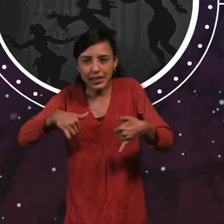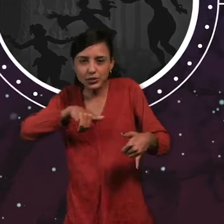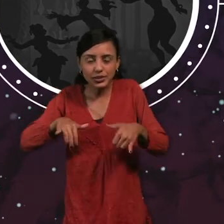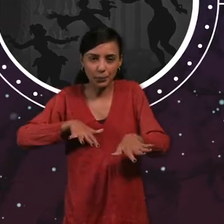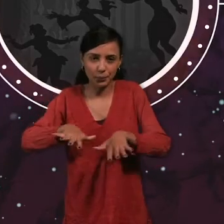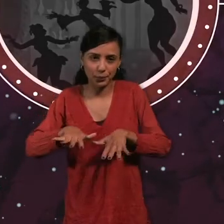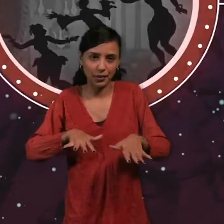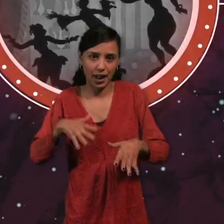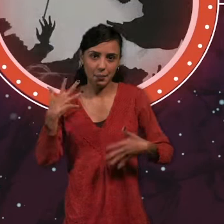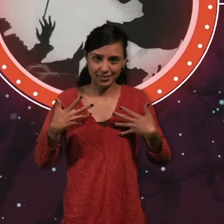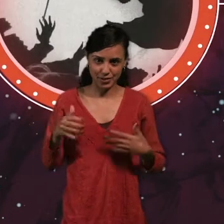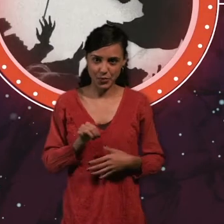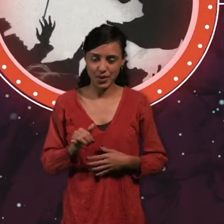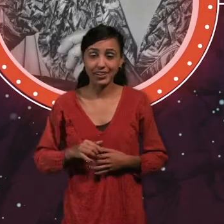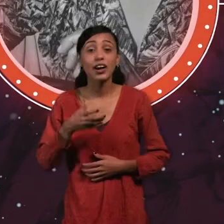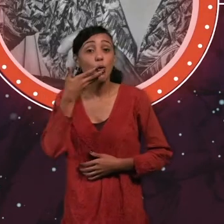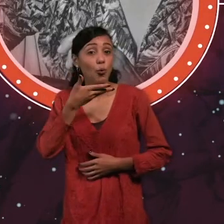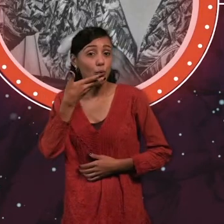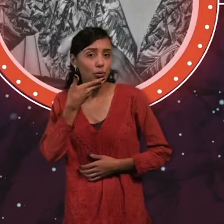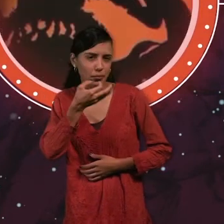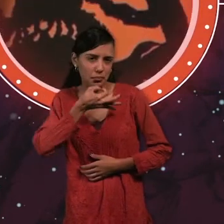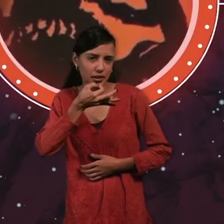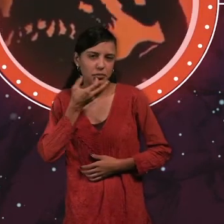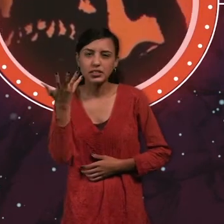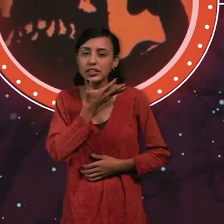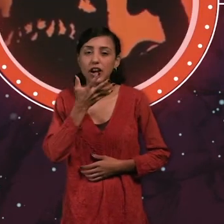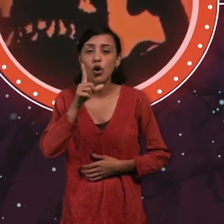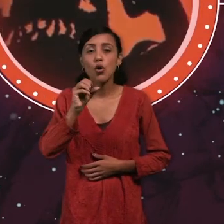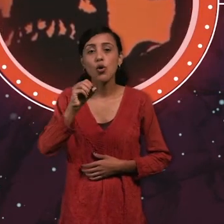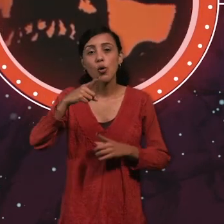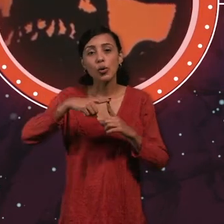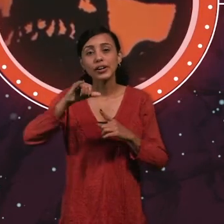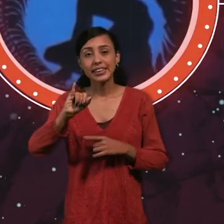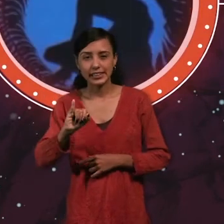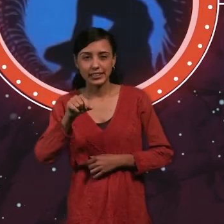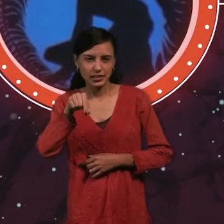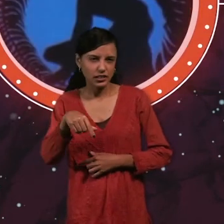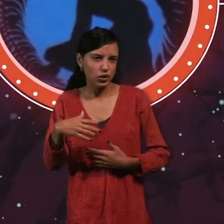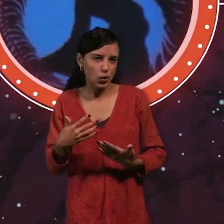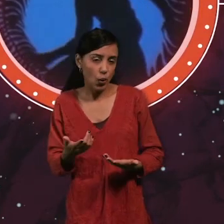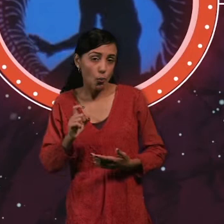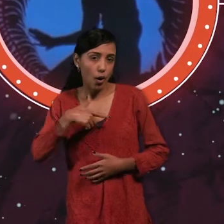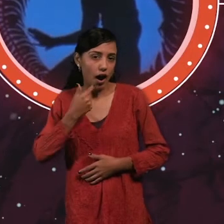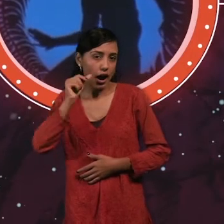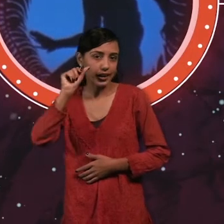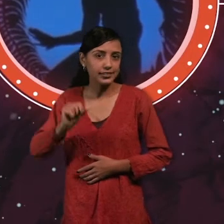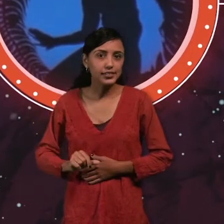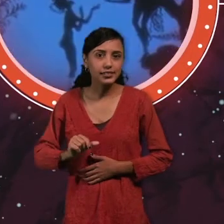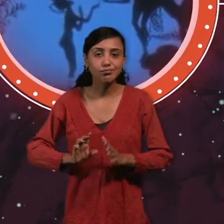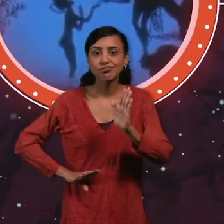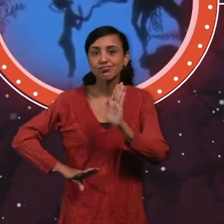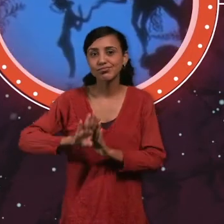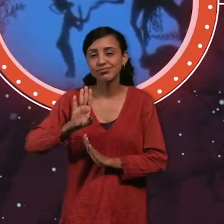animar. Y además te contaremos quién es Lottie Reiniger y cómo se destacó esta artista en el desarrollo